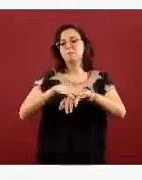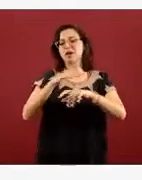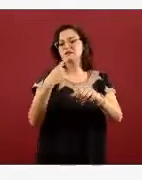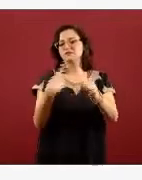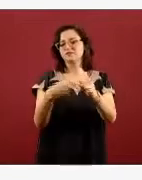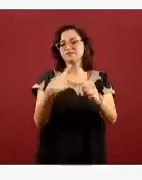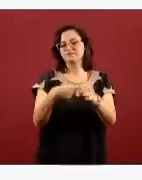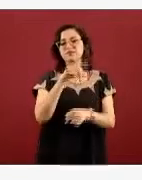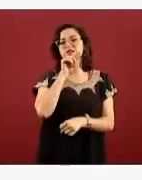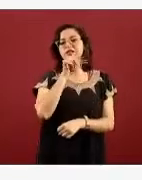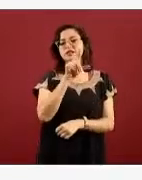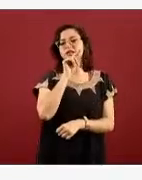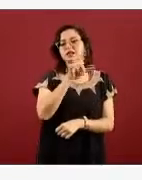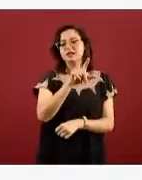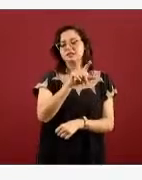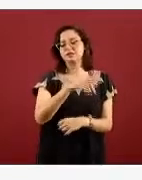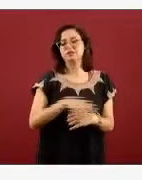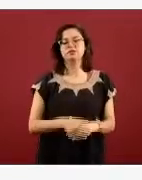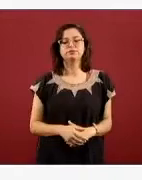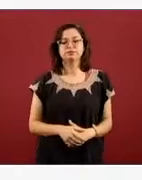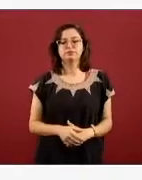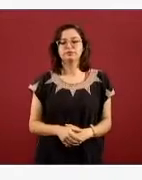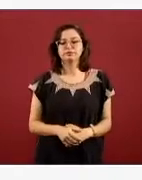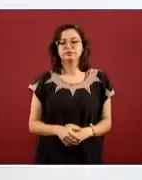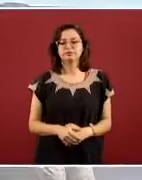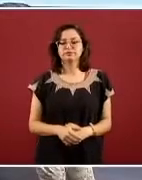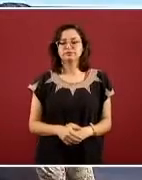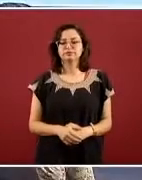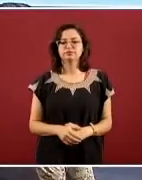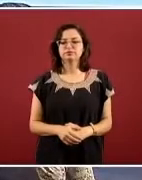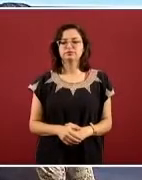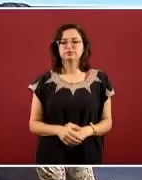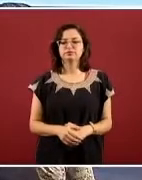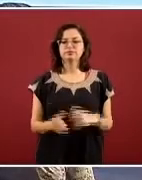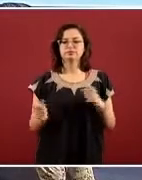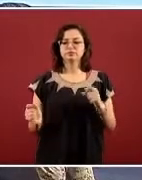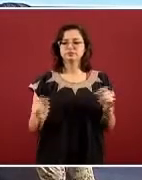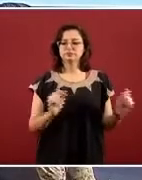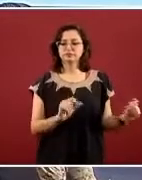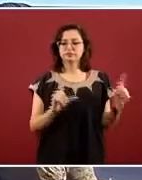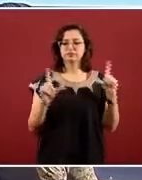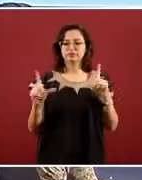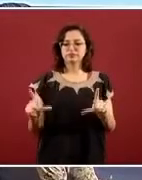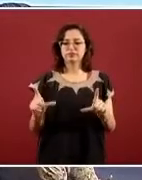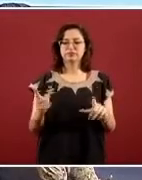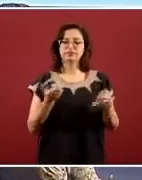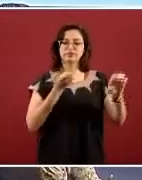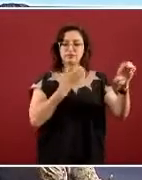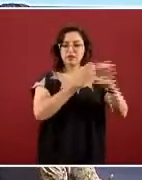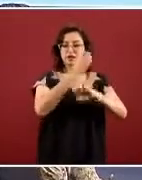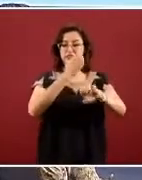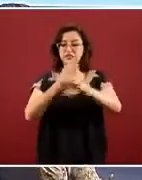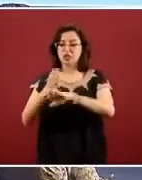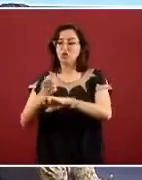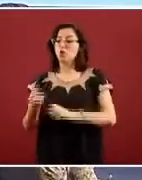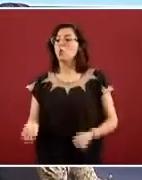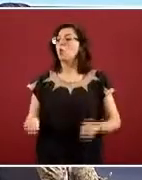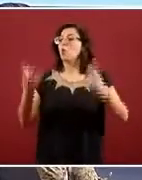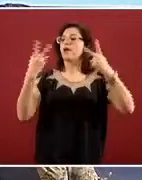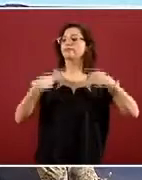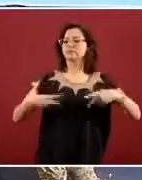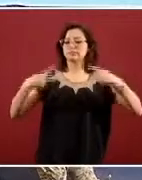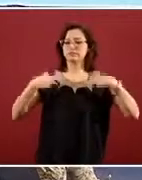el estado de Jalisco. En la siguiente vamos a ver la distribución por estado, pero ahora por carga